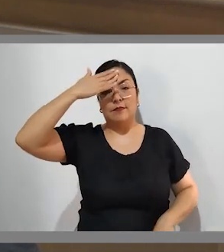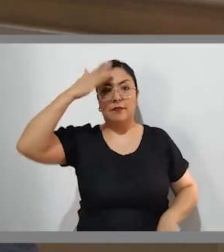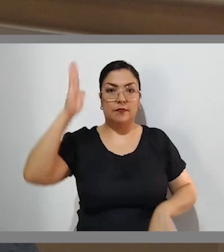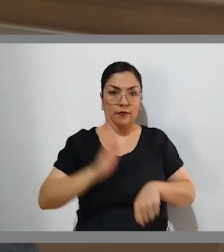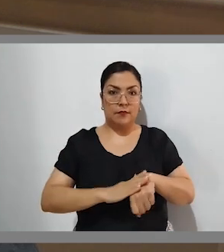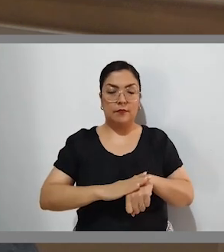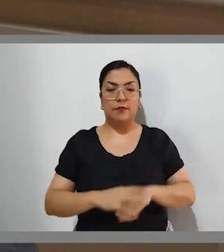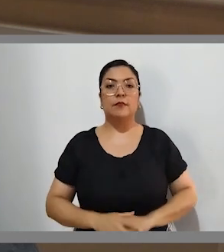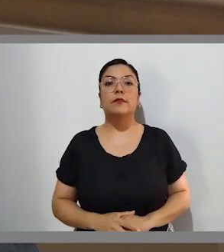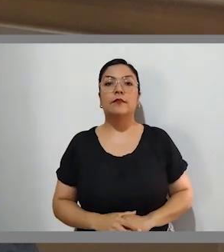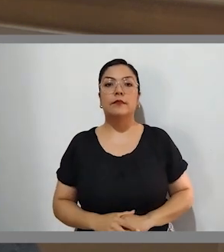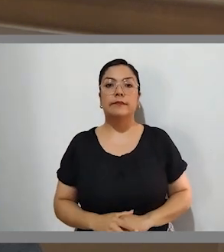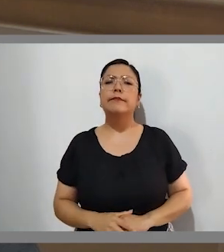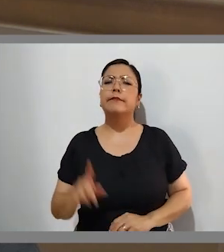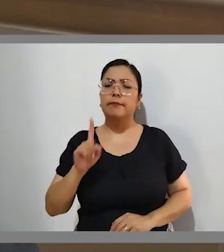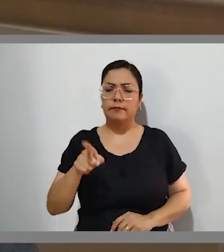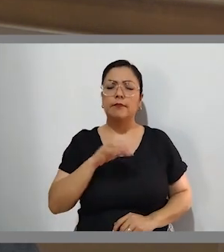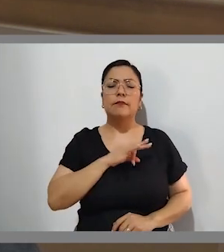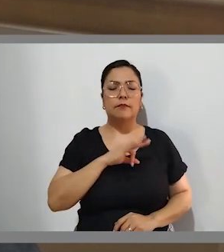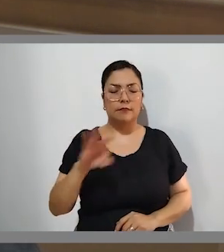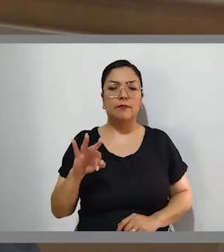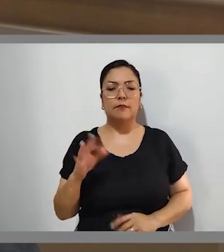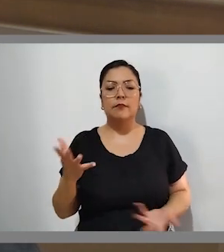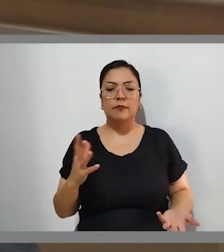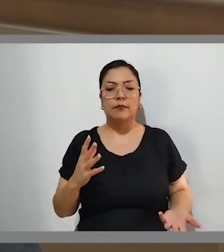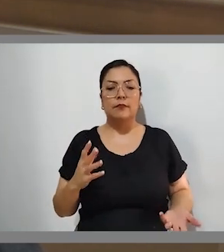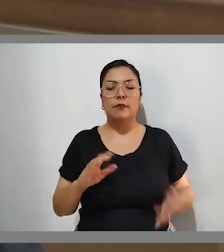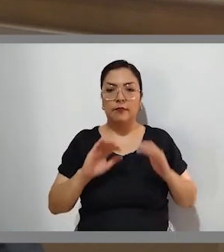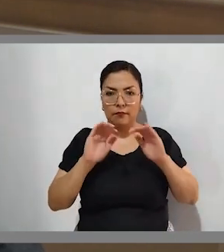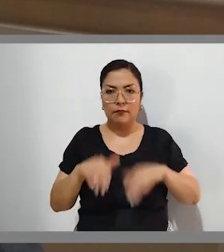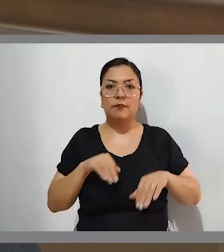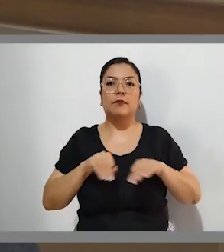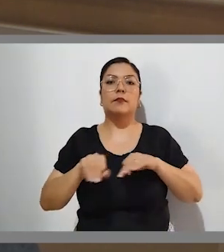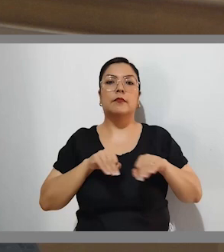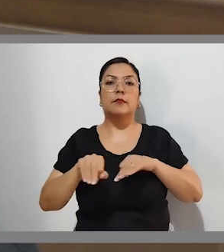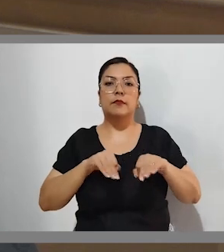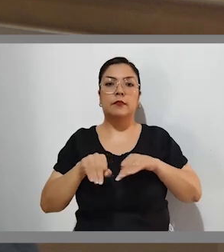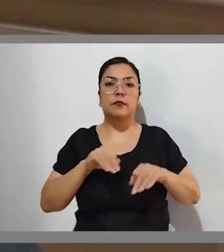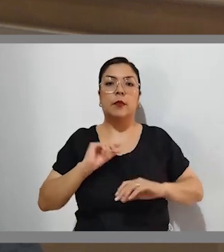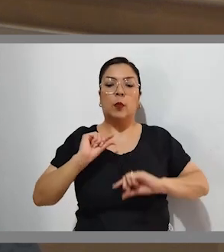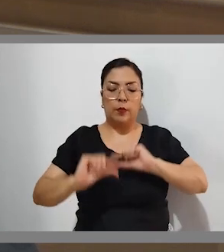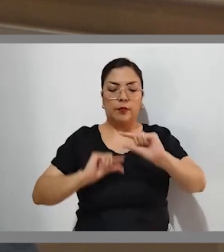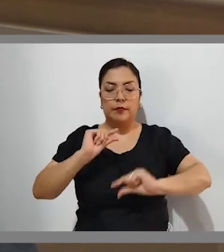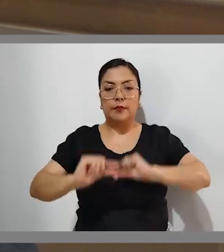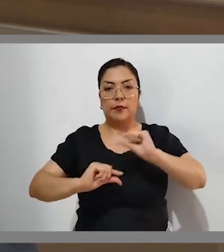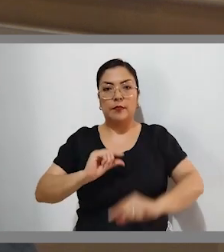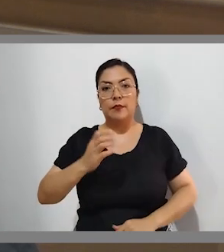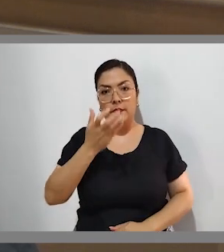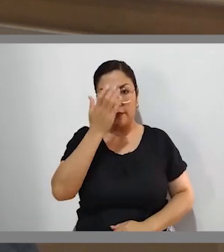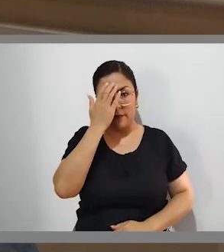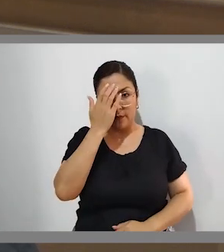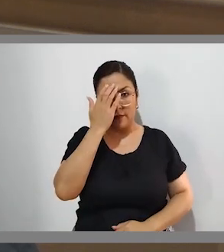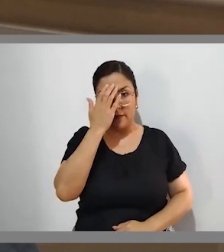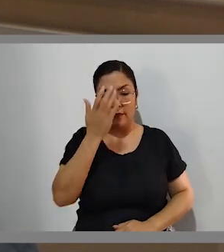ciudadanía emita su sufragio. Entonces, vale mucho la pena acercarse, porque además de que se informan, de que conocen cuáles son